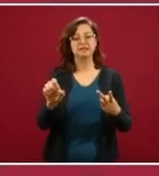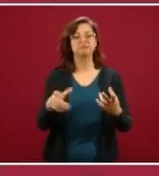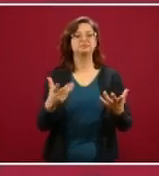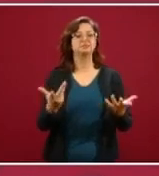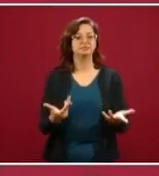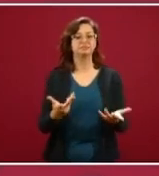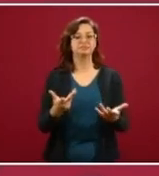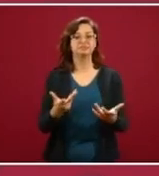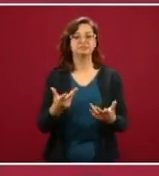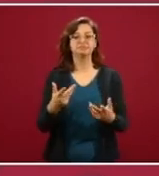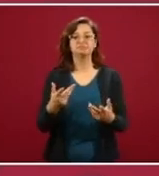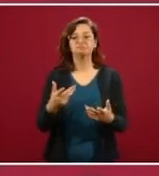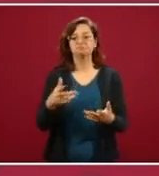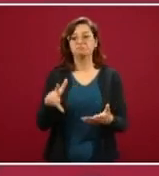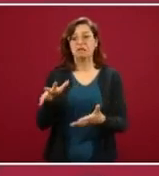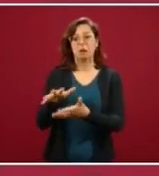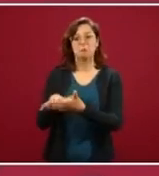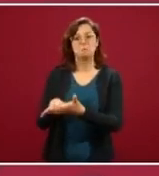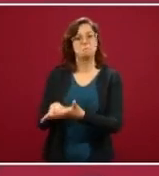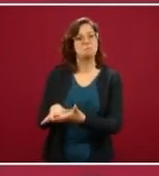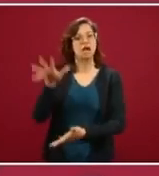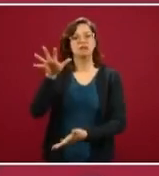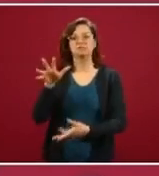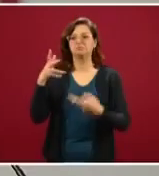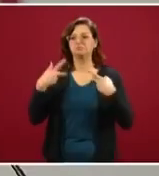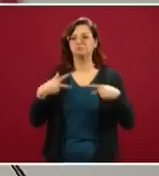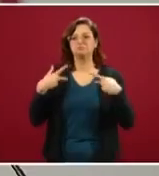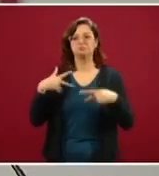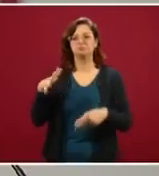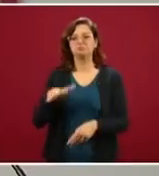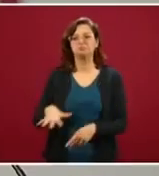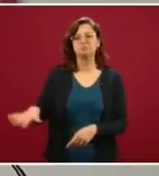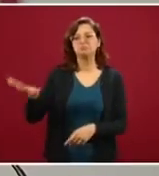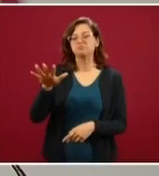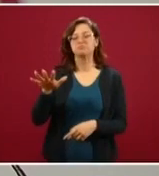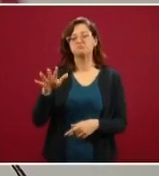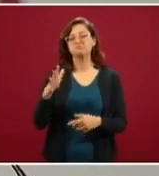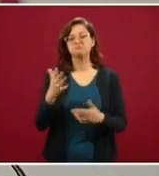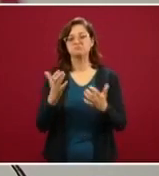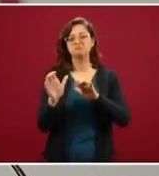que es la población por lo general